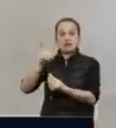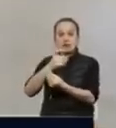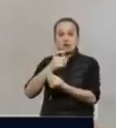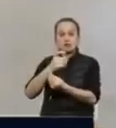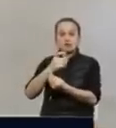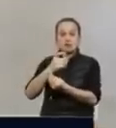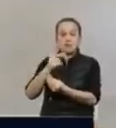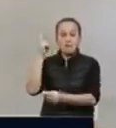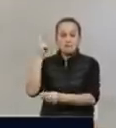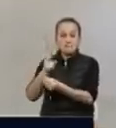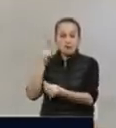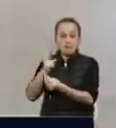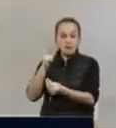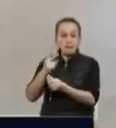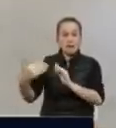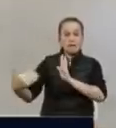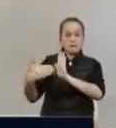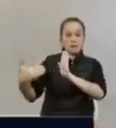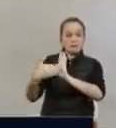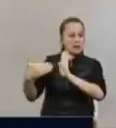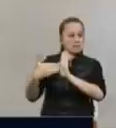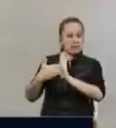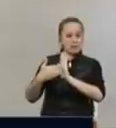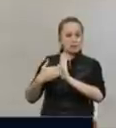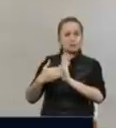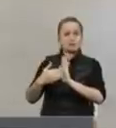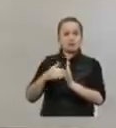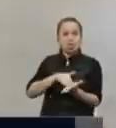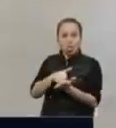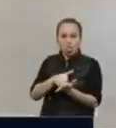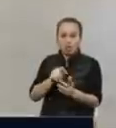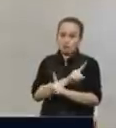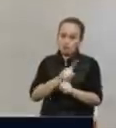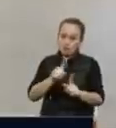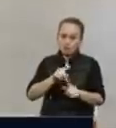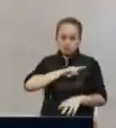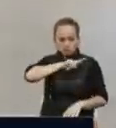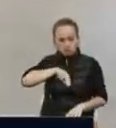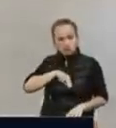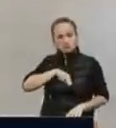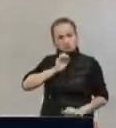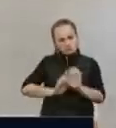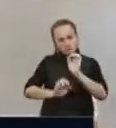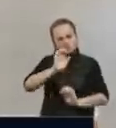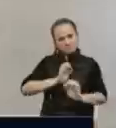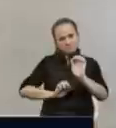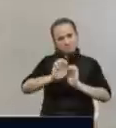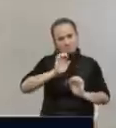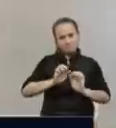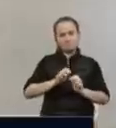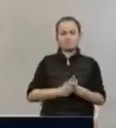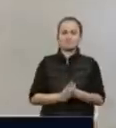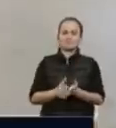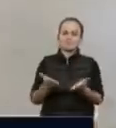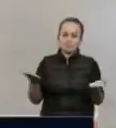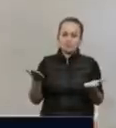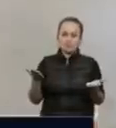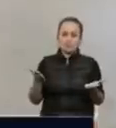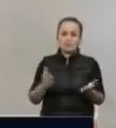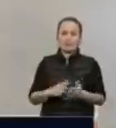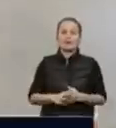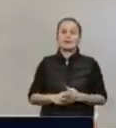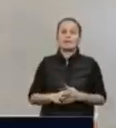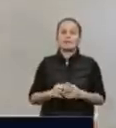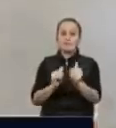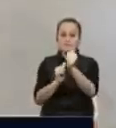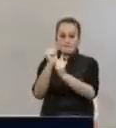Golfo. No vamos a desistir de la destrucción de esta gran